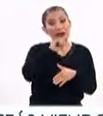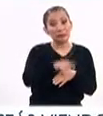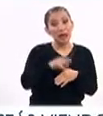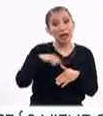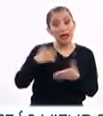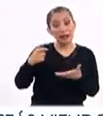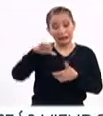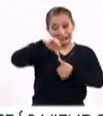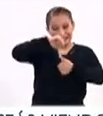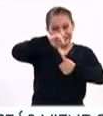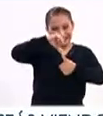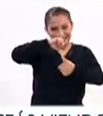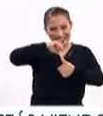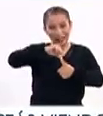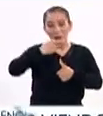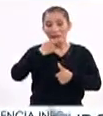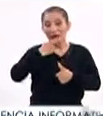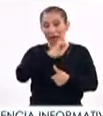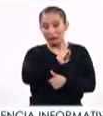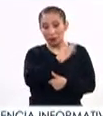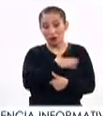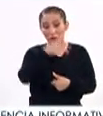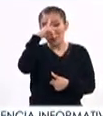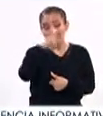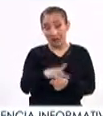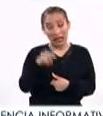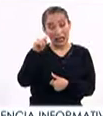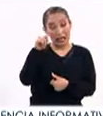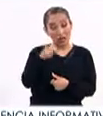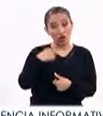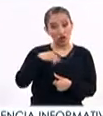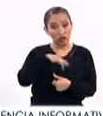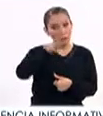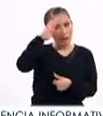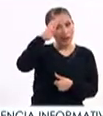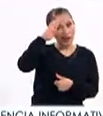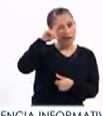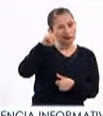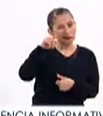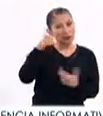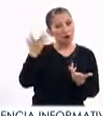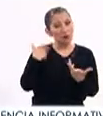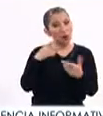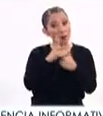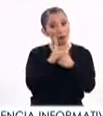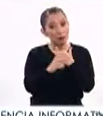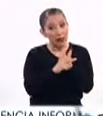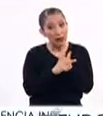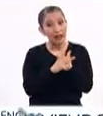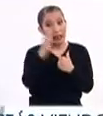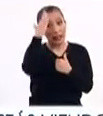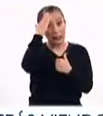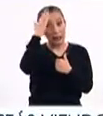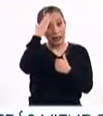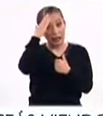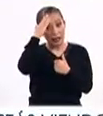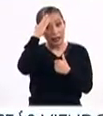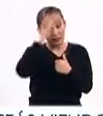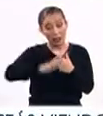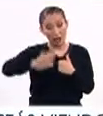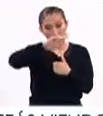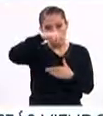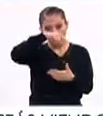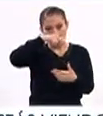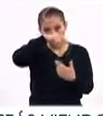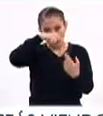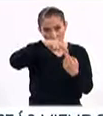en Centroamérica, como hispanohablantes, México nosotros pensamos un país líder de esta